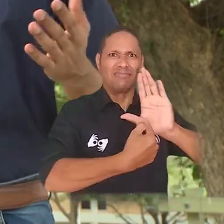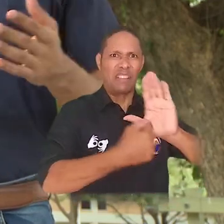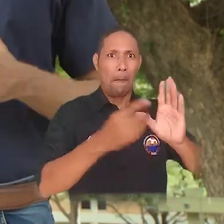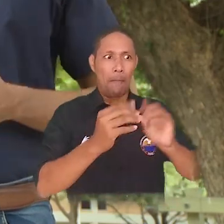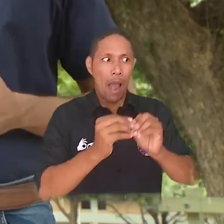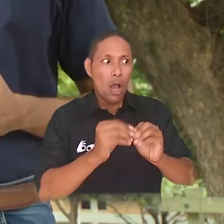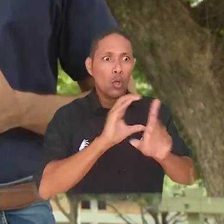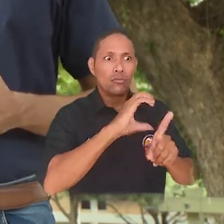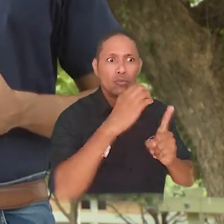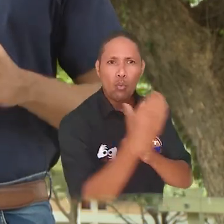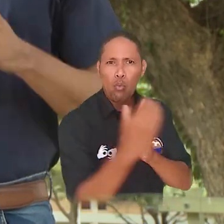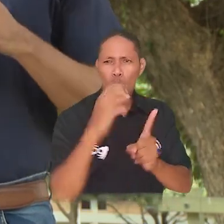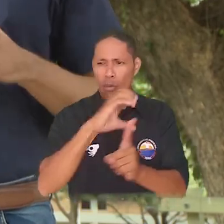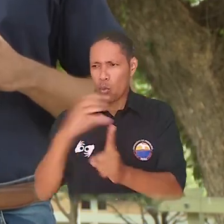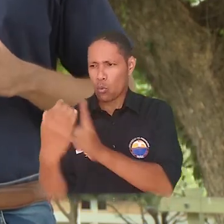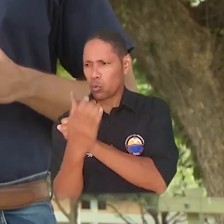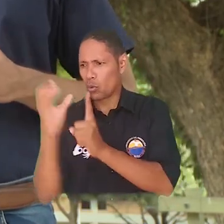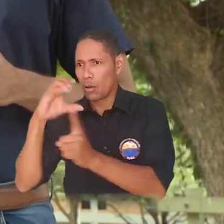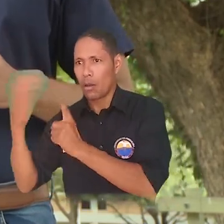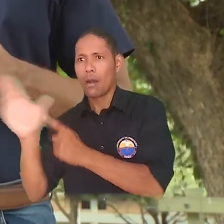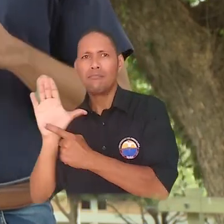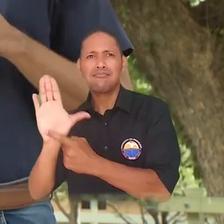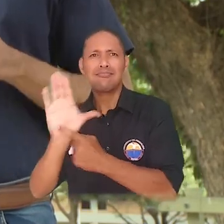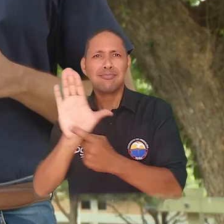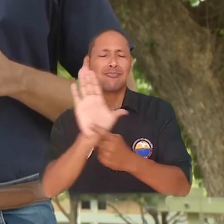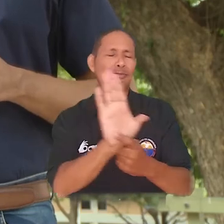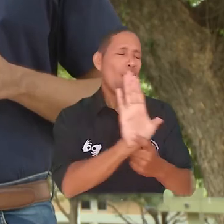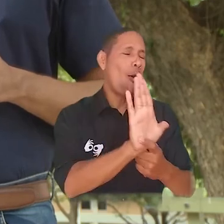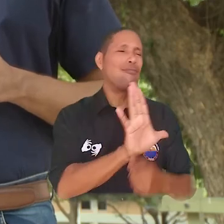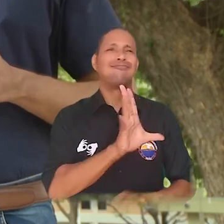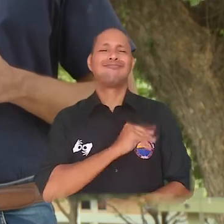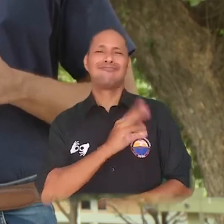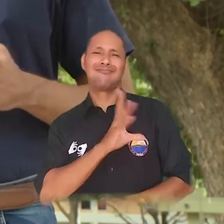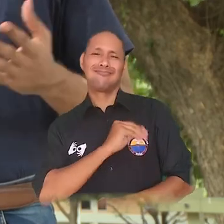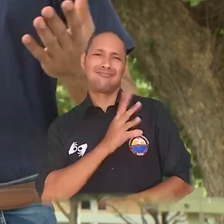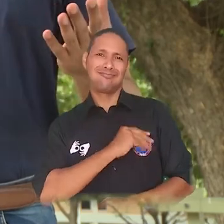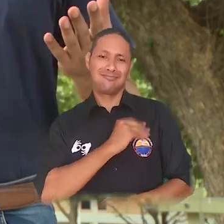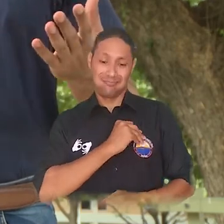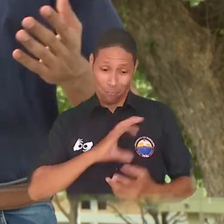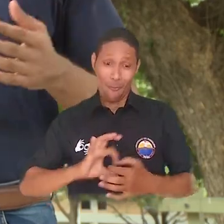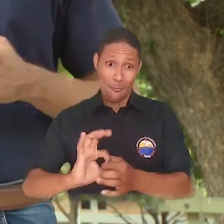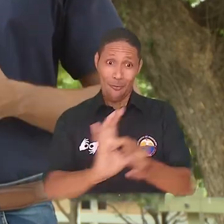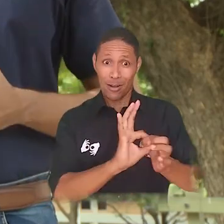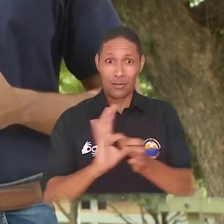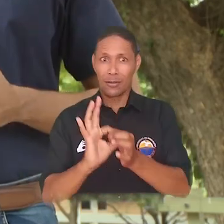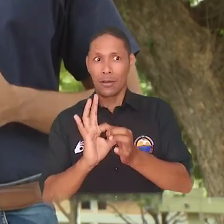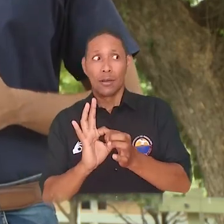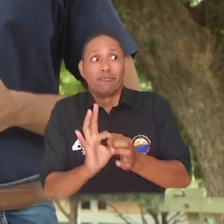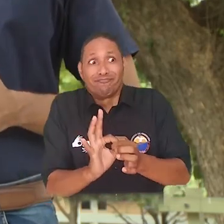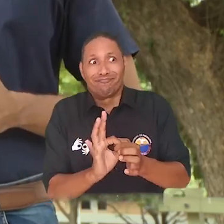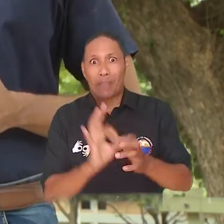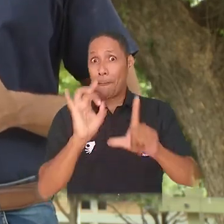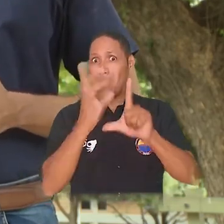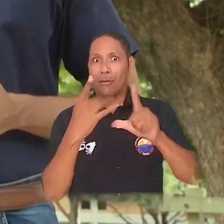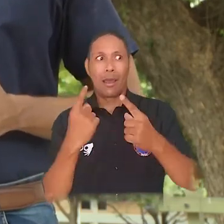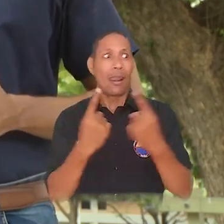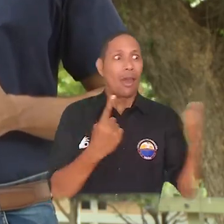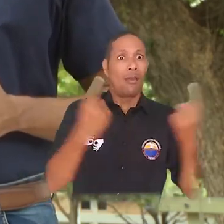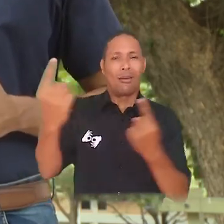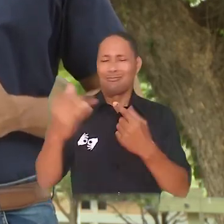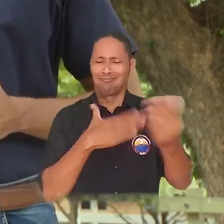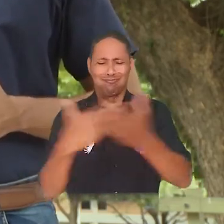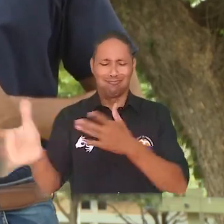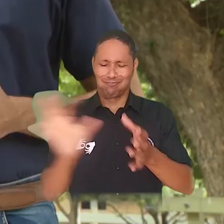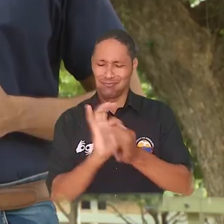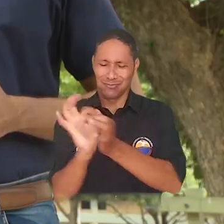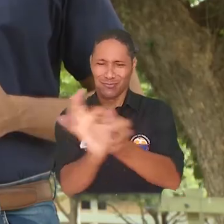muchos espacios culturales que hicieron el evento un tiempo de celebración, de unión a pesar de la distancia y del fortalecimiento del